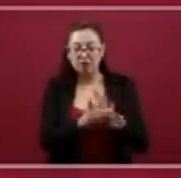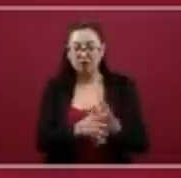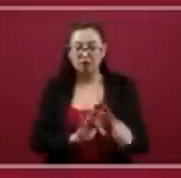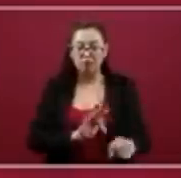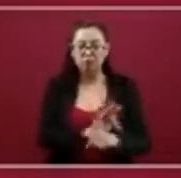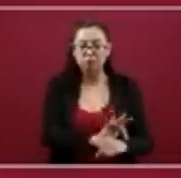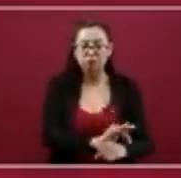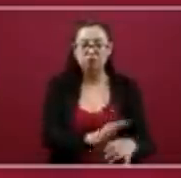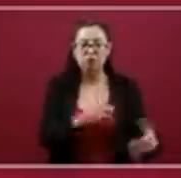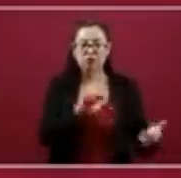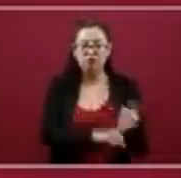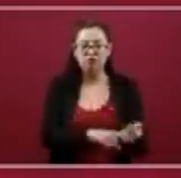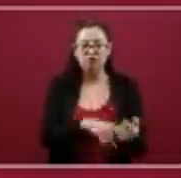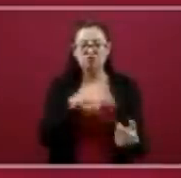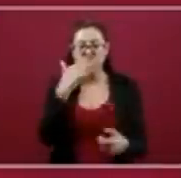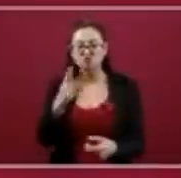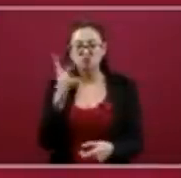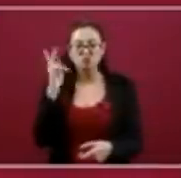a políticos,